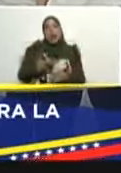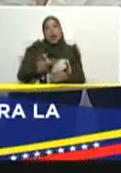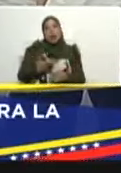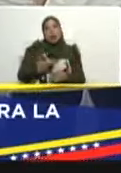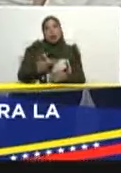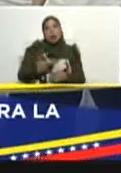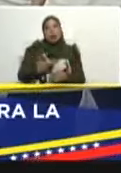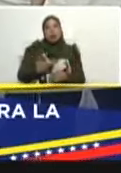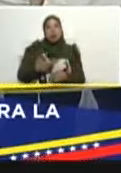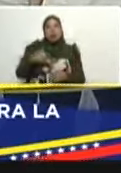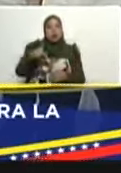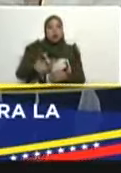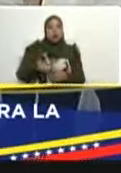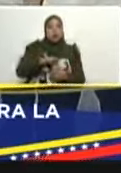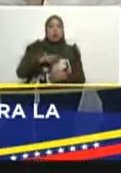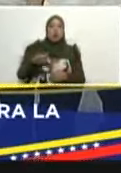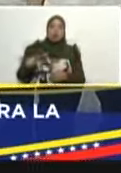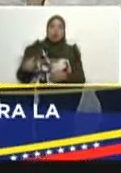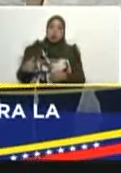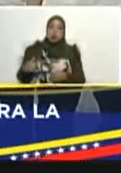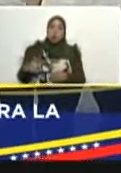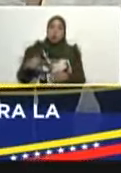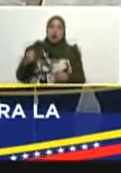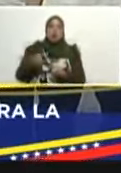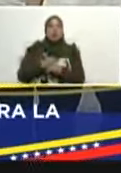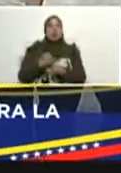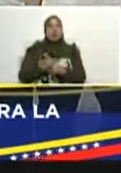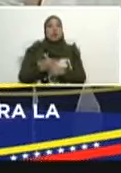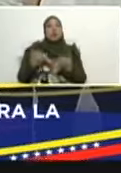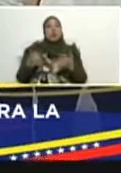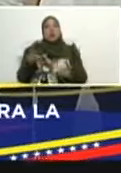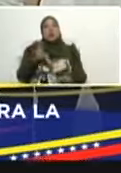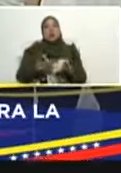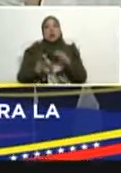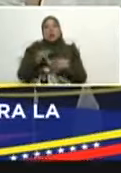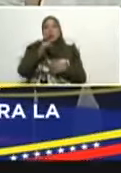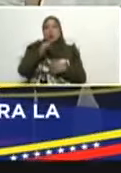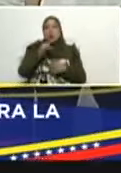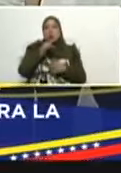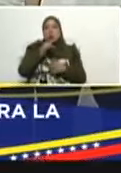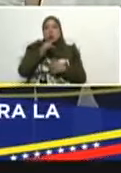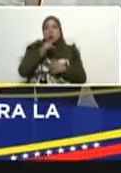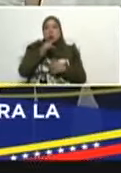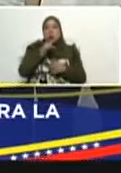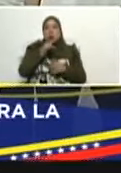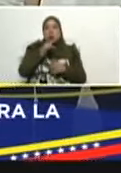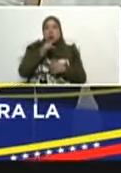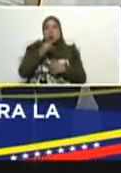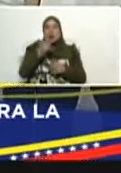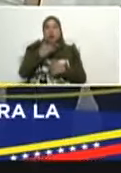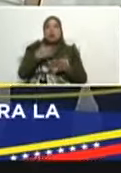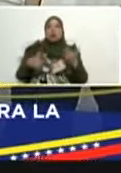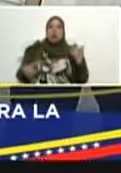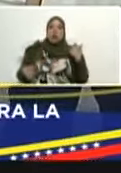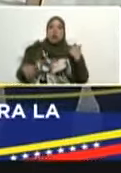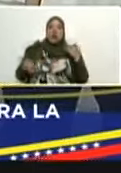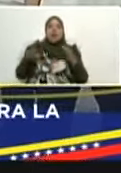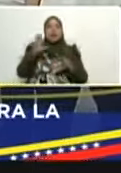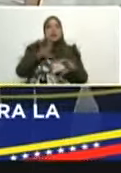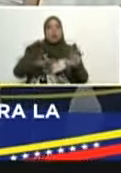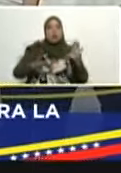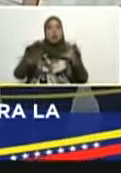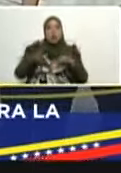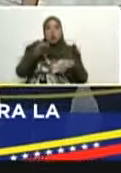que se encuentra acá presente con nosotros, para trabajar por este semillero científico bajo la rectoría de nuestra vicepresidenta de ciencia,